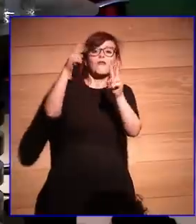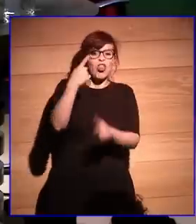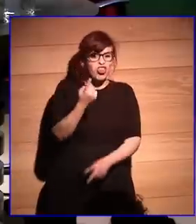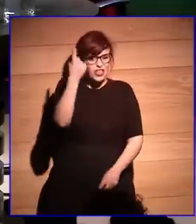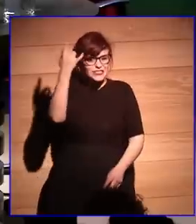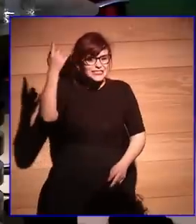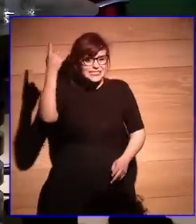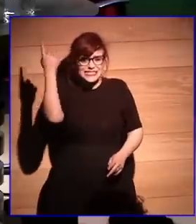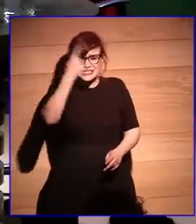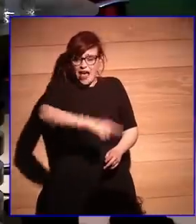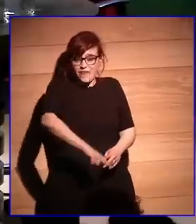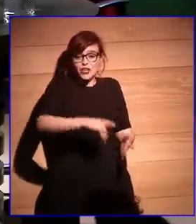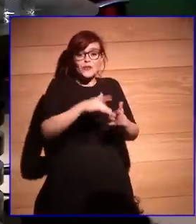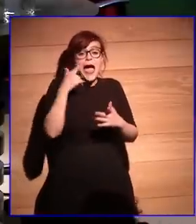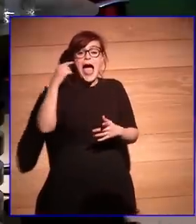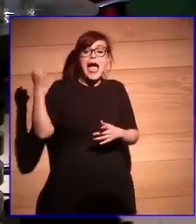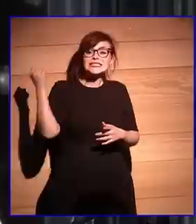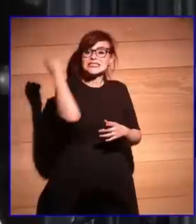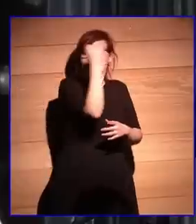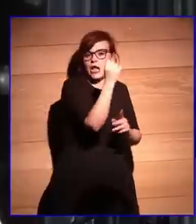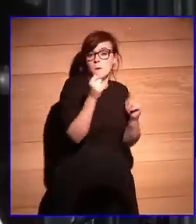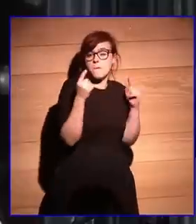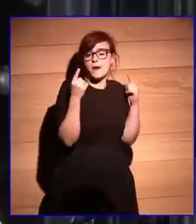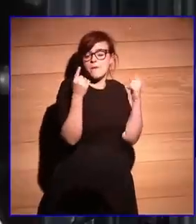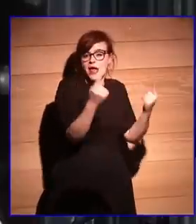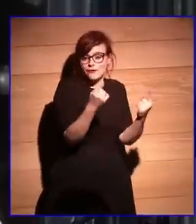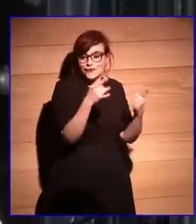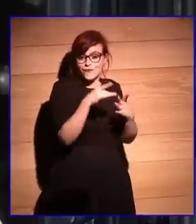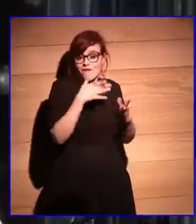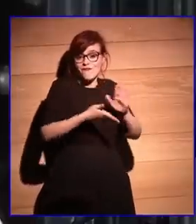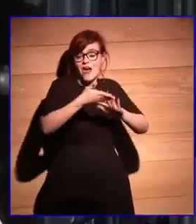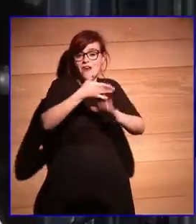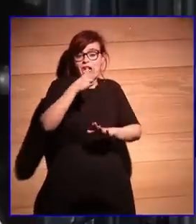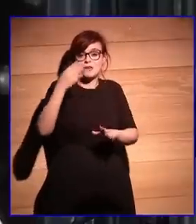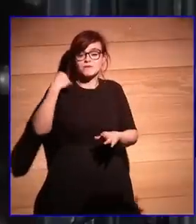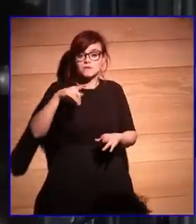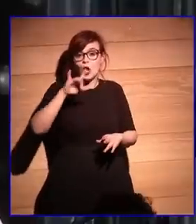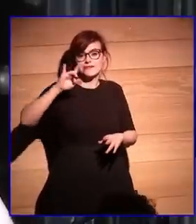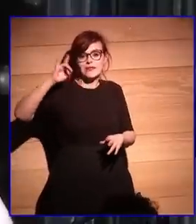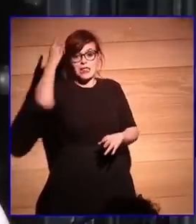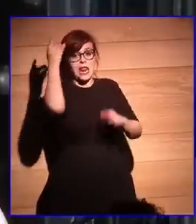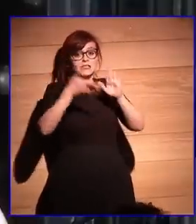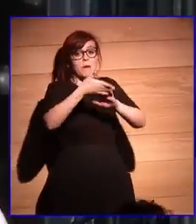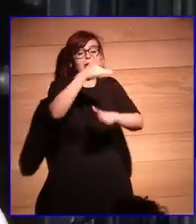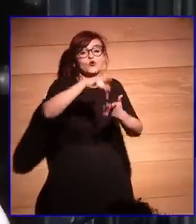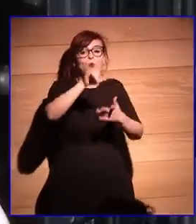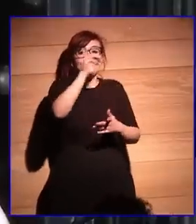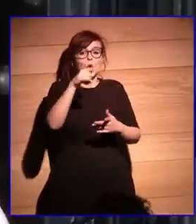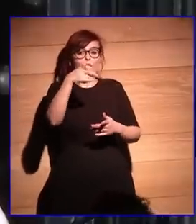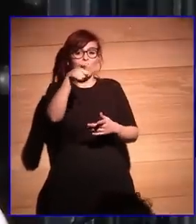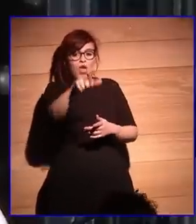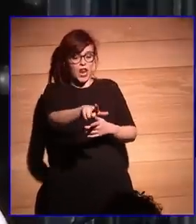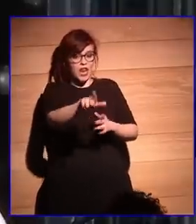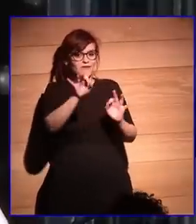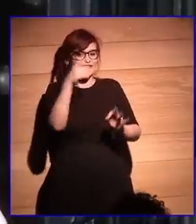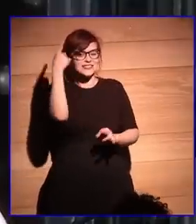el principio que este asesinato primigenio que iba a cometer el futuro Satanás, Luzbel, era